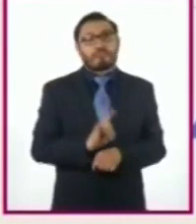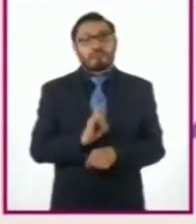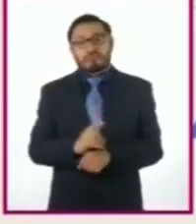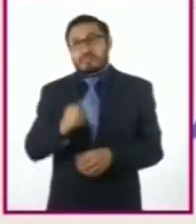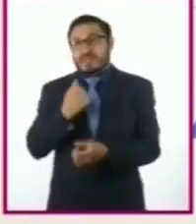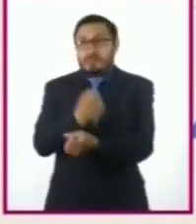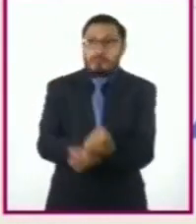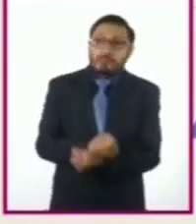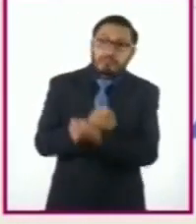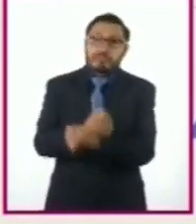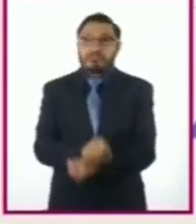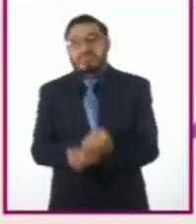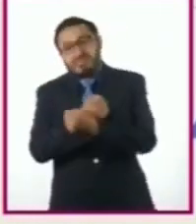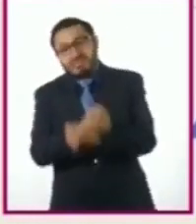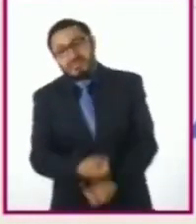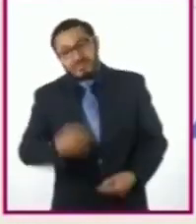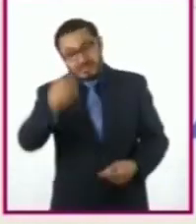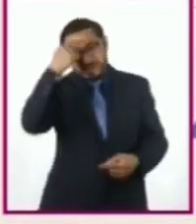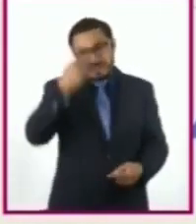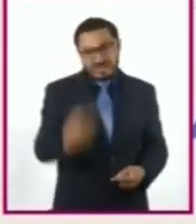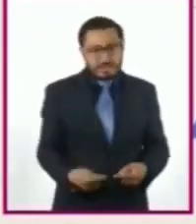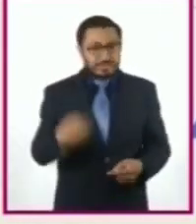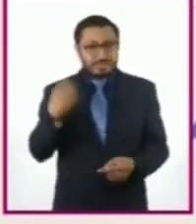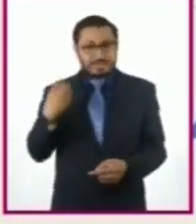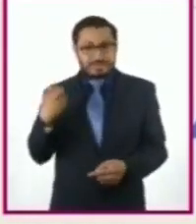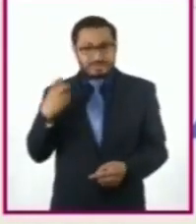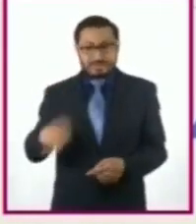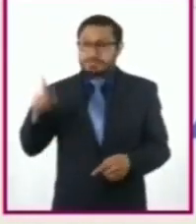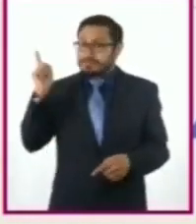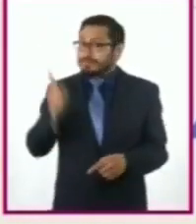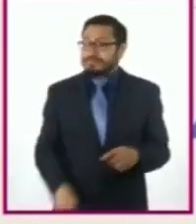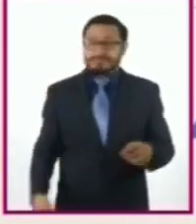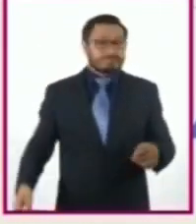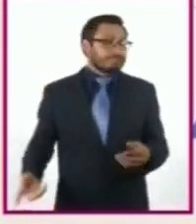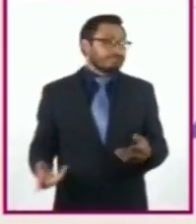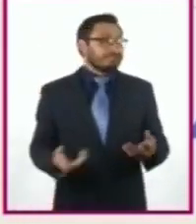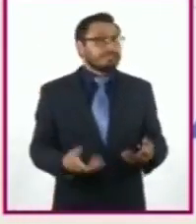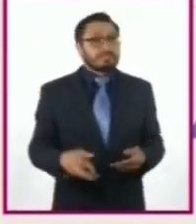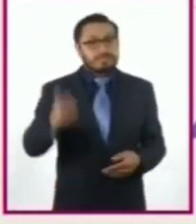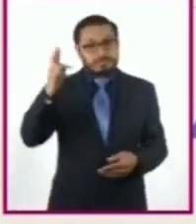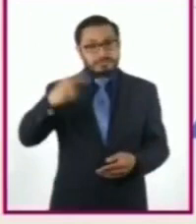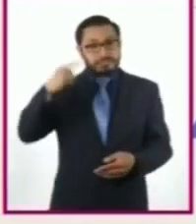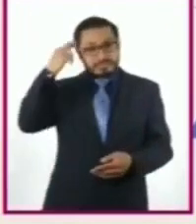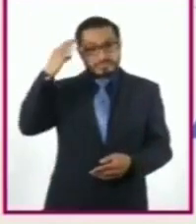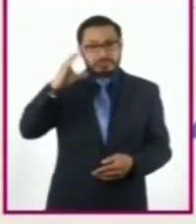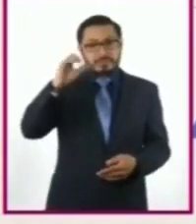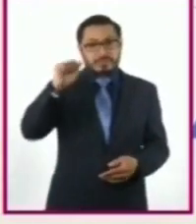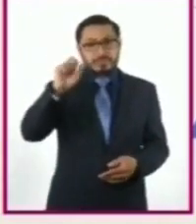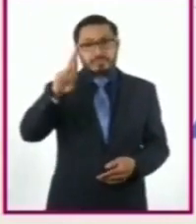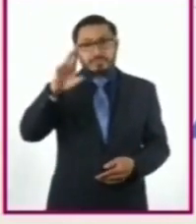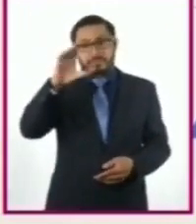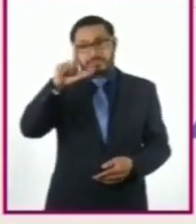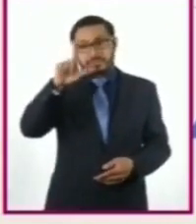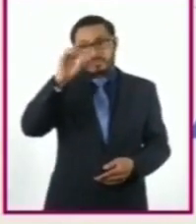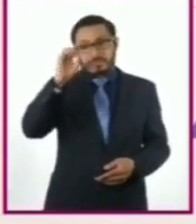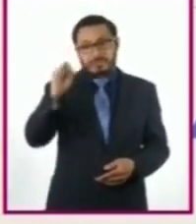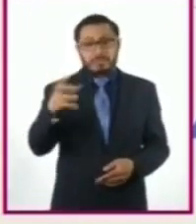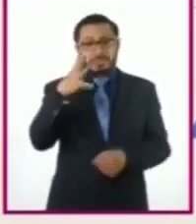esclavitud. Para acabar con esos abusos de poder, el rey Carlos V establece